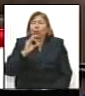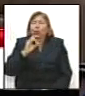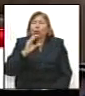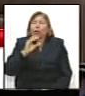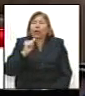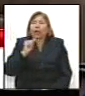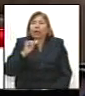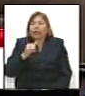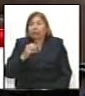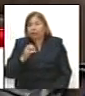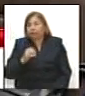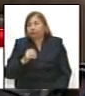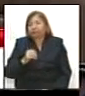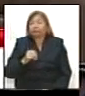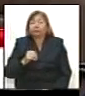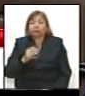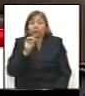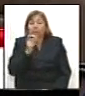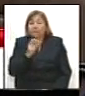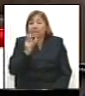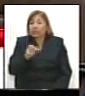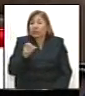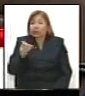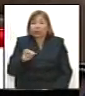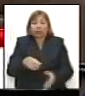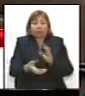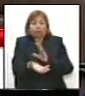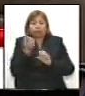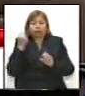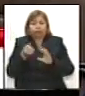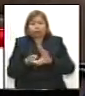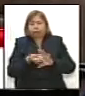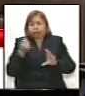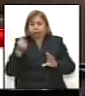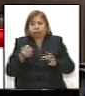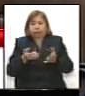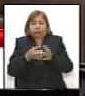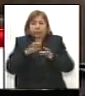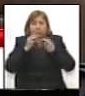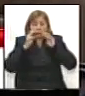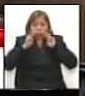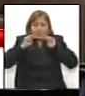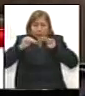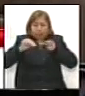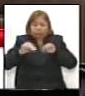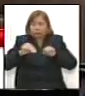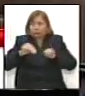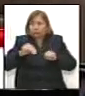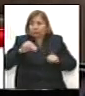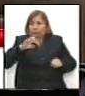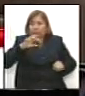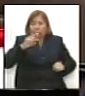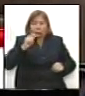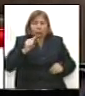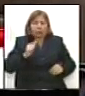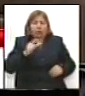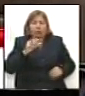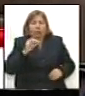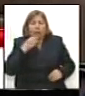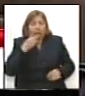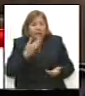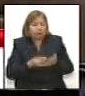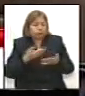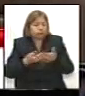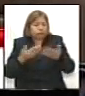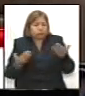nos relata que pobladores de la zona dedicados a la extracción de algas marinas en la playa Punta Lomitas afirmaron que existe